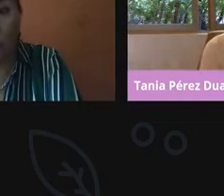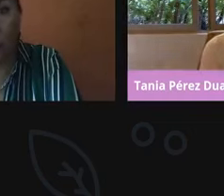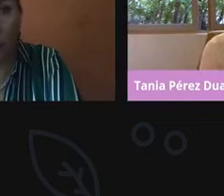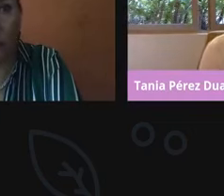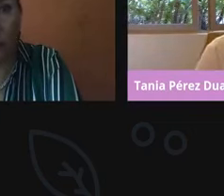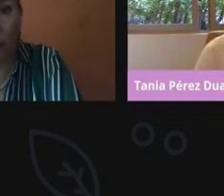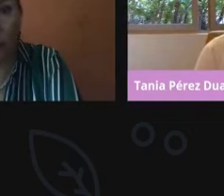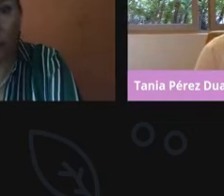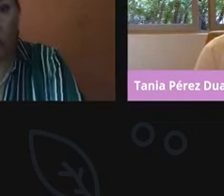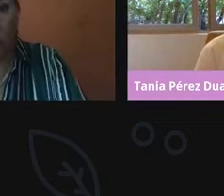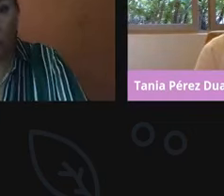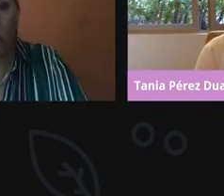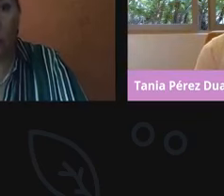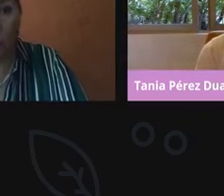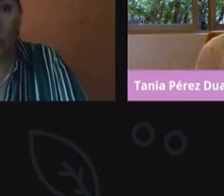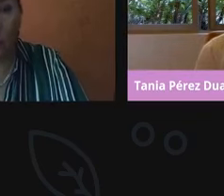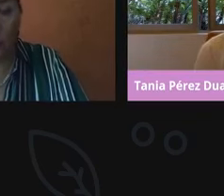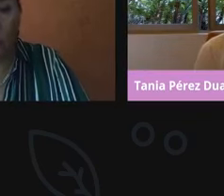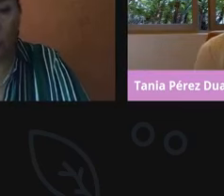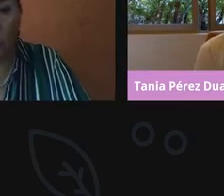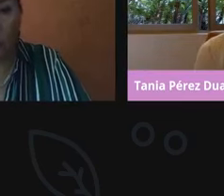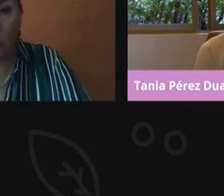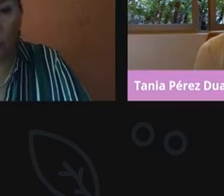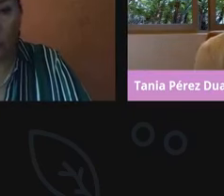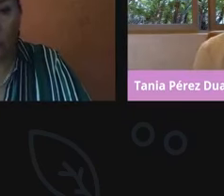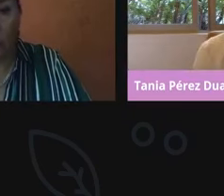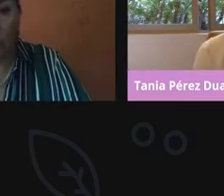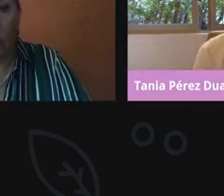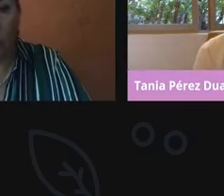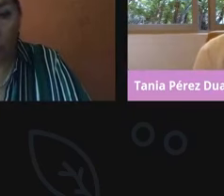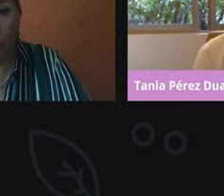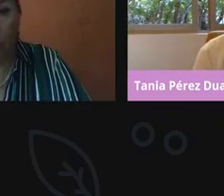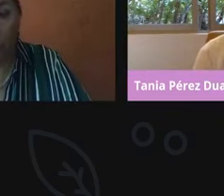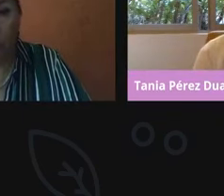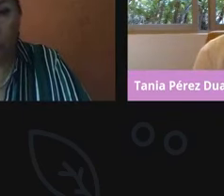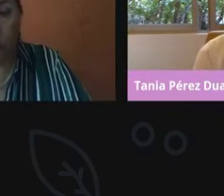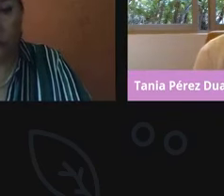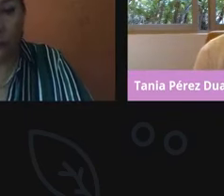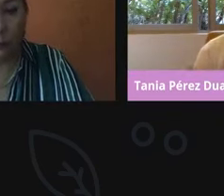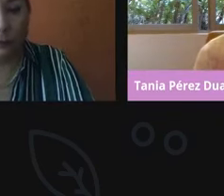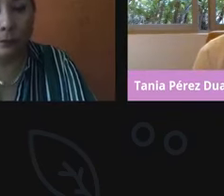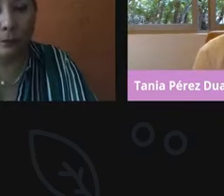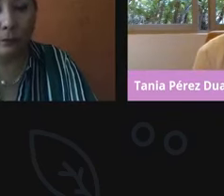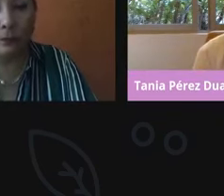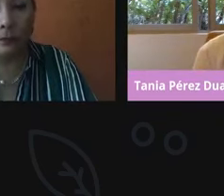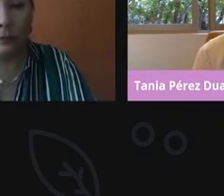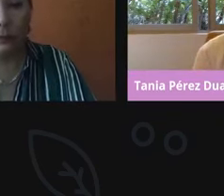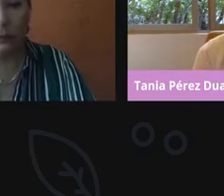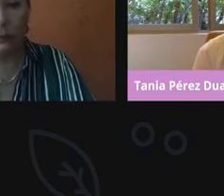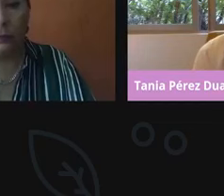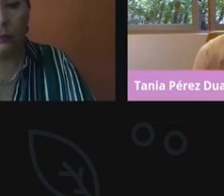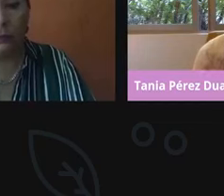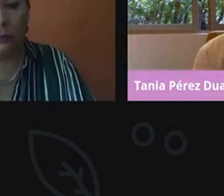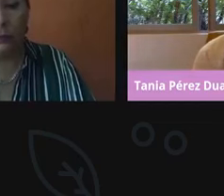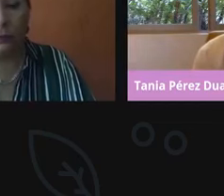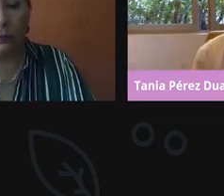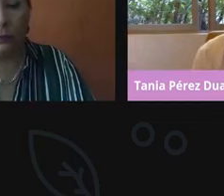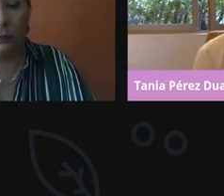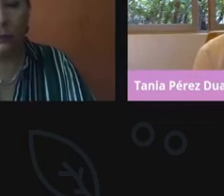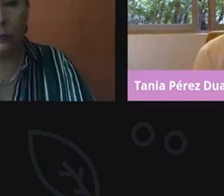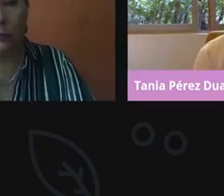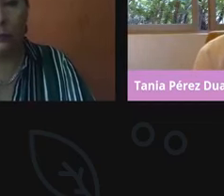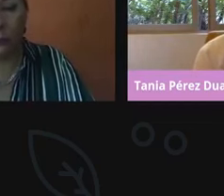esa bibliografía. Normalmente la bibliografía está en inglés. Entonces también hay como muchos obstáculos para las